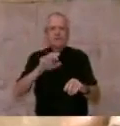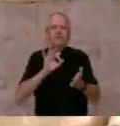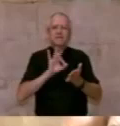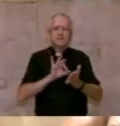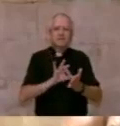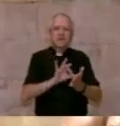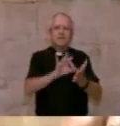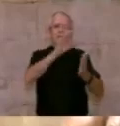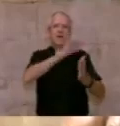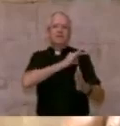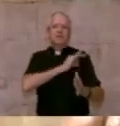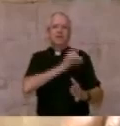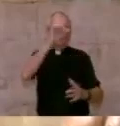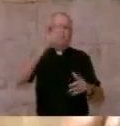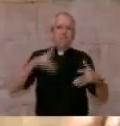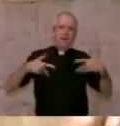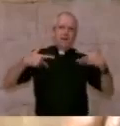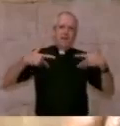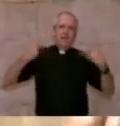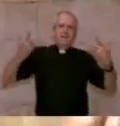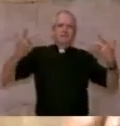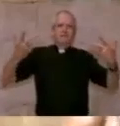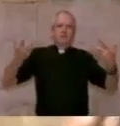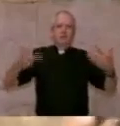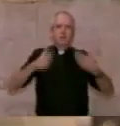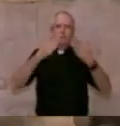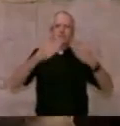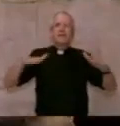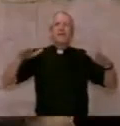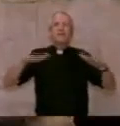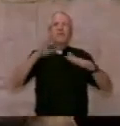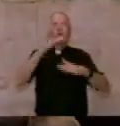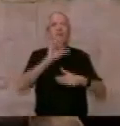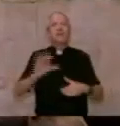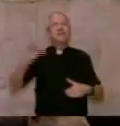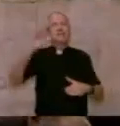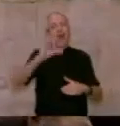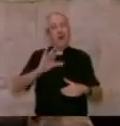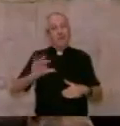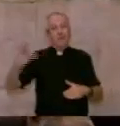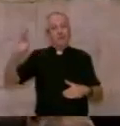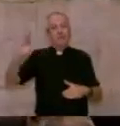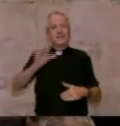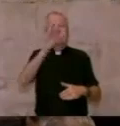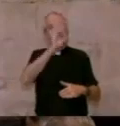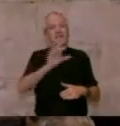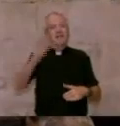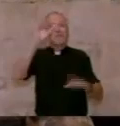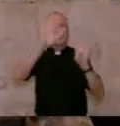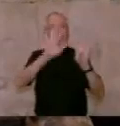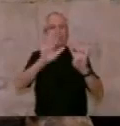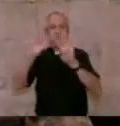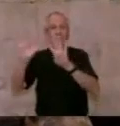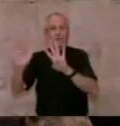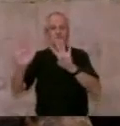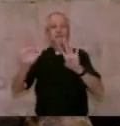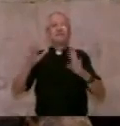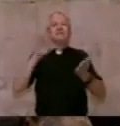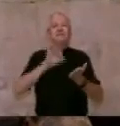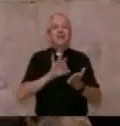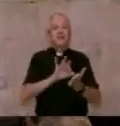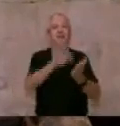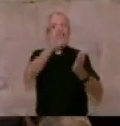in Letizia, serviu al Señor amb alegría, o encantat amb el Salm, es el Salmo 99. Servite al Señor con